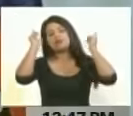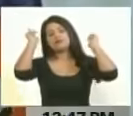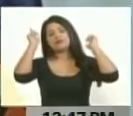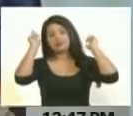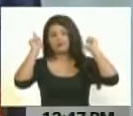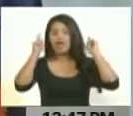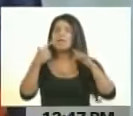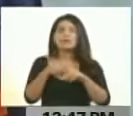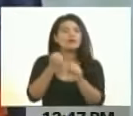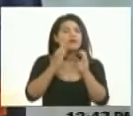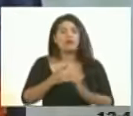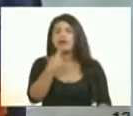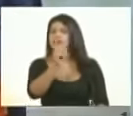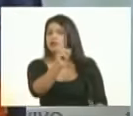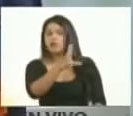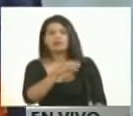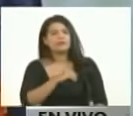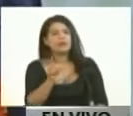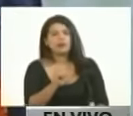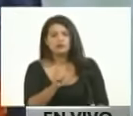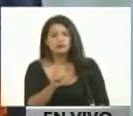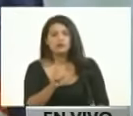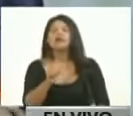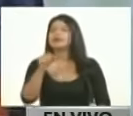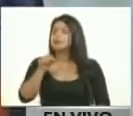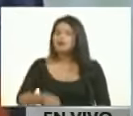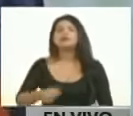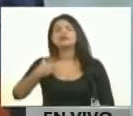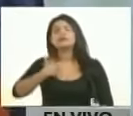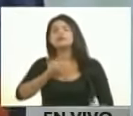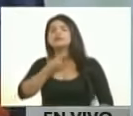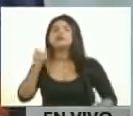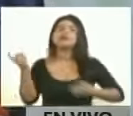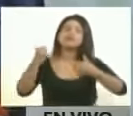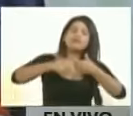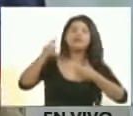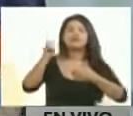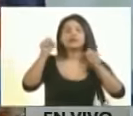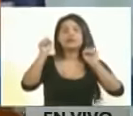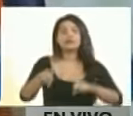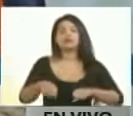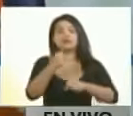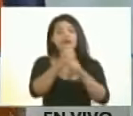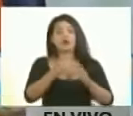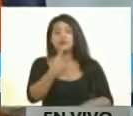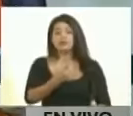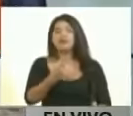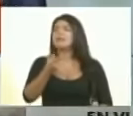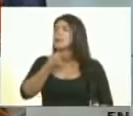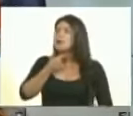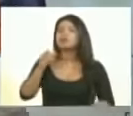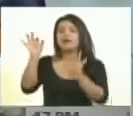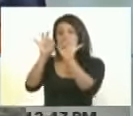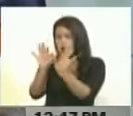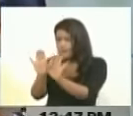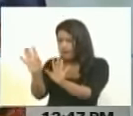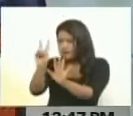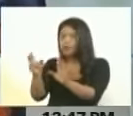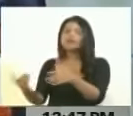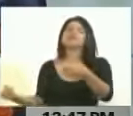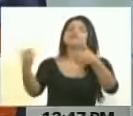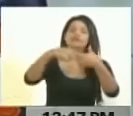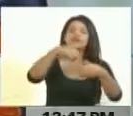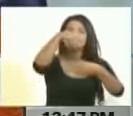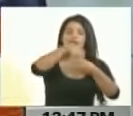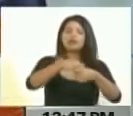un mensaje muy claro. Les están diciendo, queremos a Venezuela en el Mercosur. Queremos el modelo de Venezuela en el Mercosur.